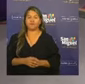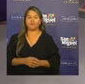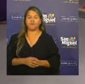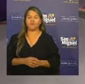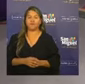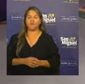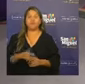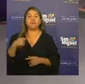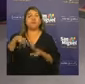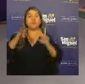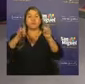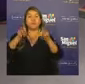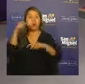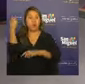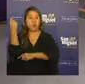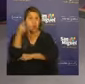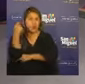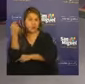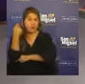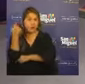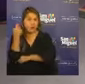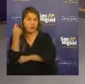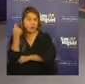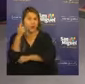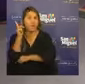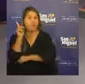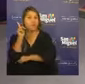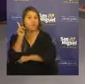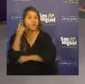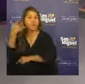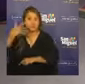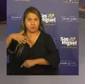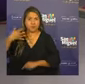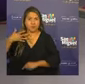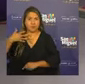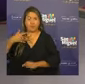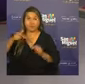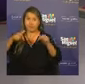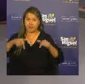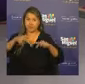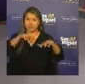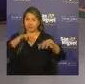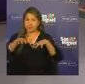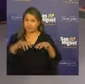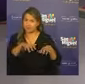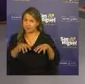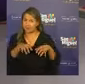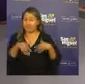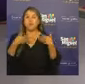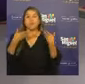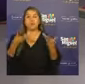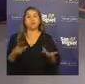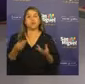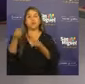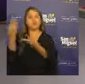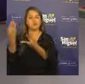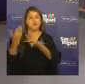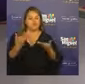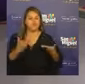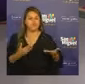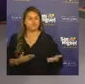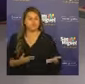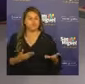La Cueca no quiere estar ausente en esta actividad. Es por eso que vamos a invitar a